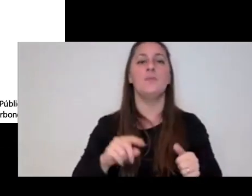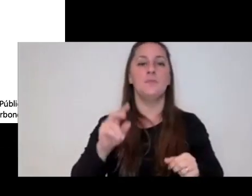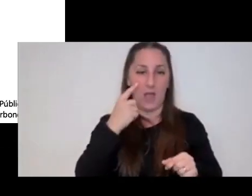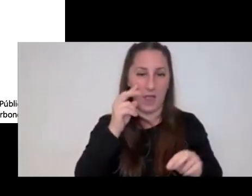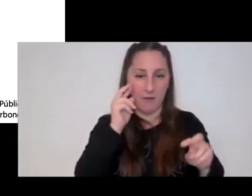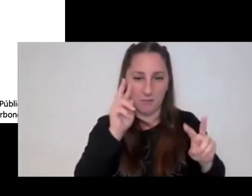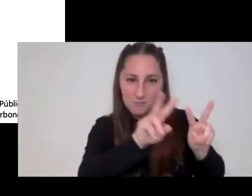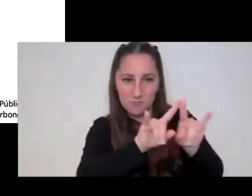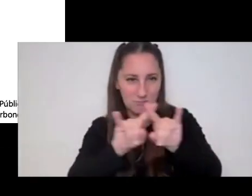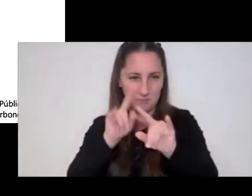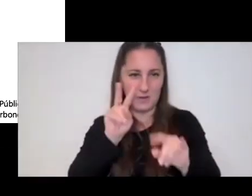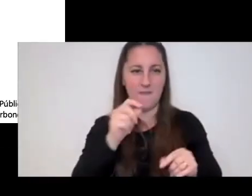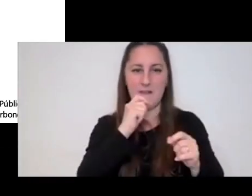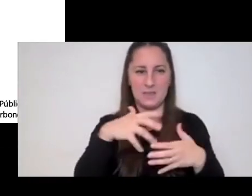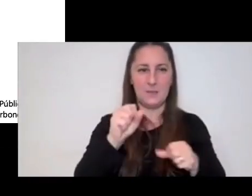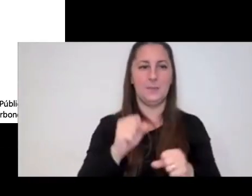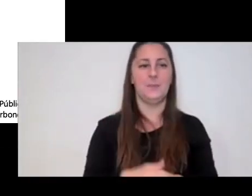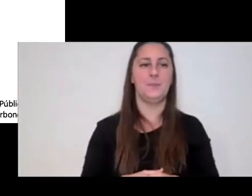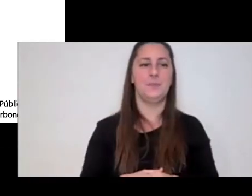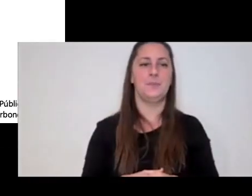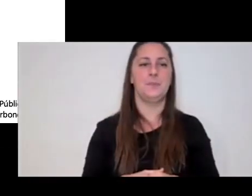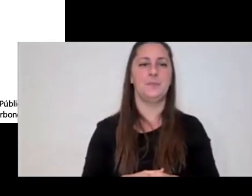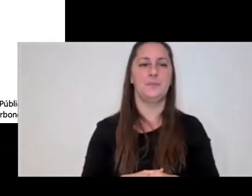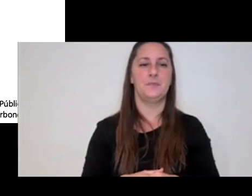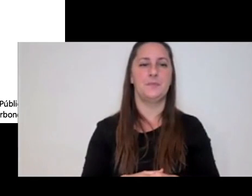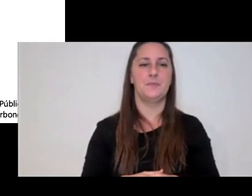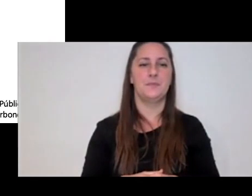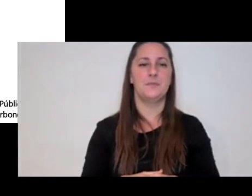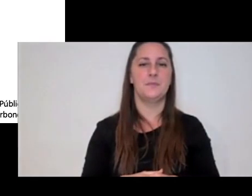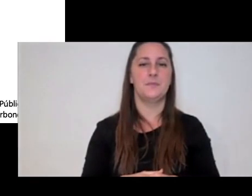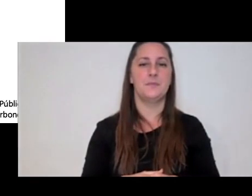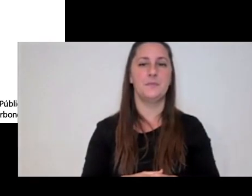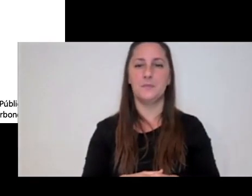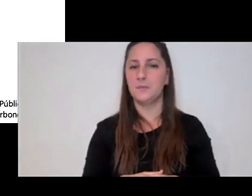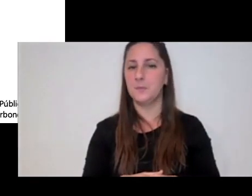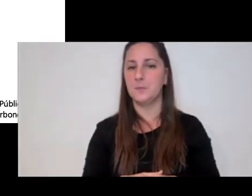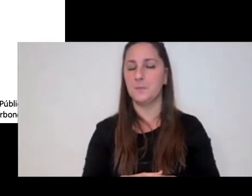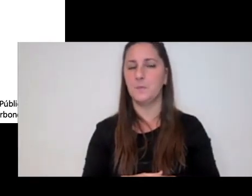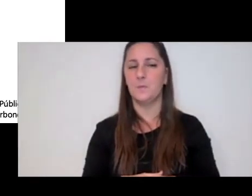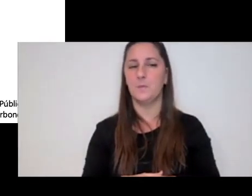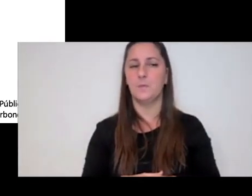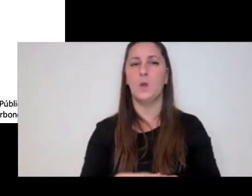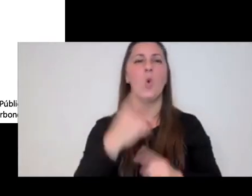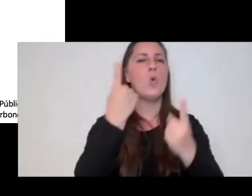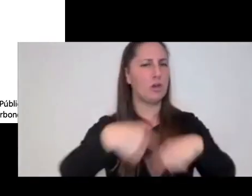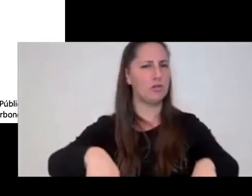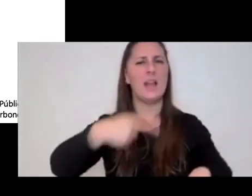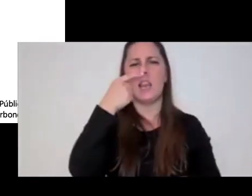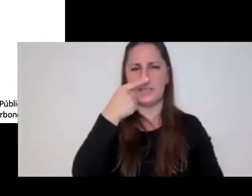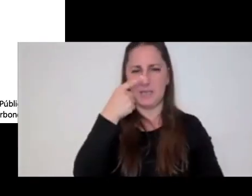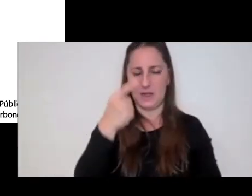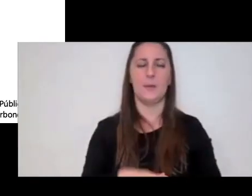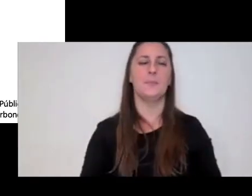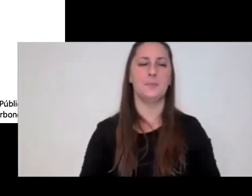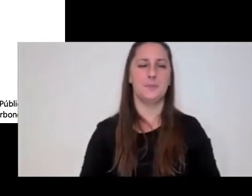fácil. Perdón, se me pasó. No puede ser, una cosa que es interesante, ¿no? Y esto, una cosa que me